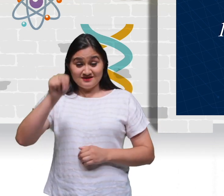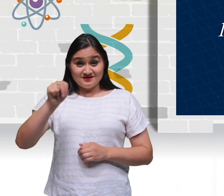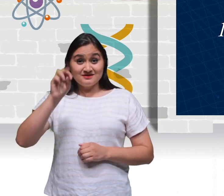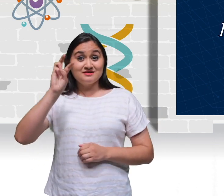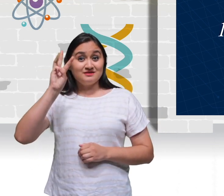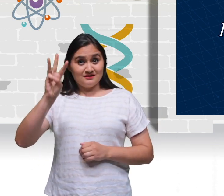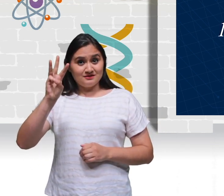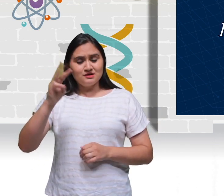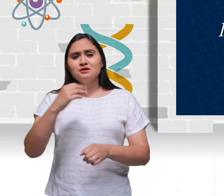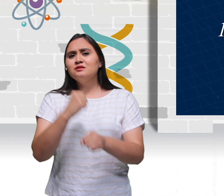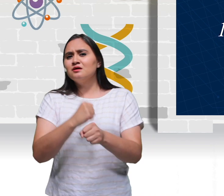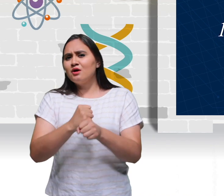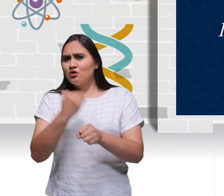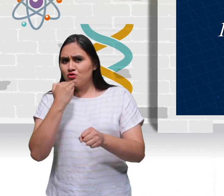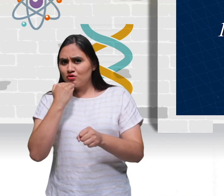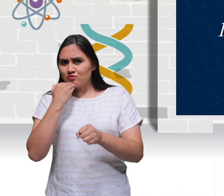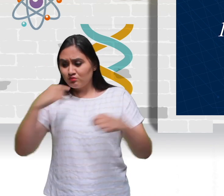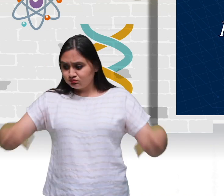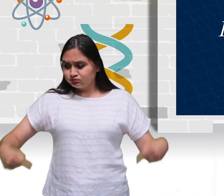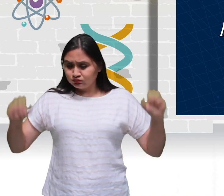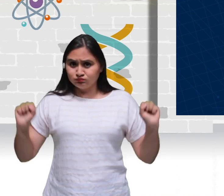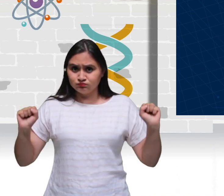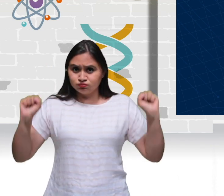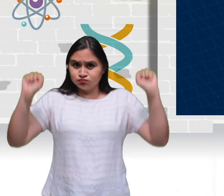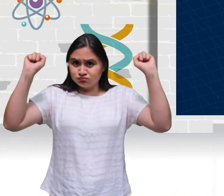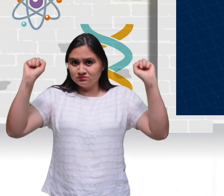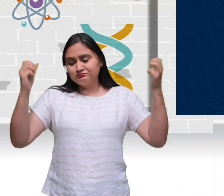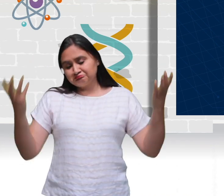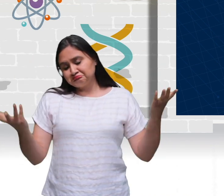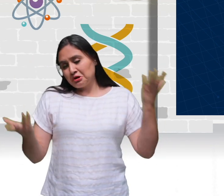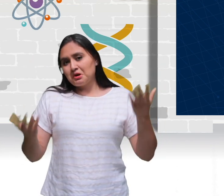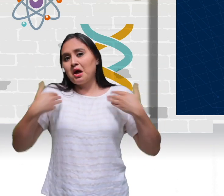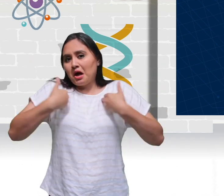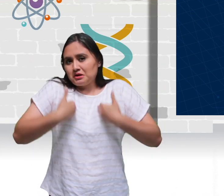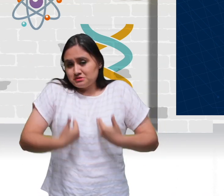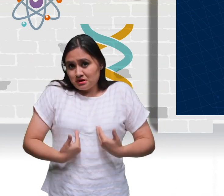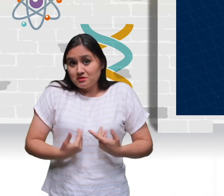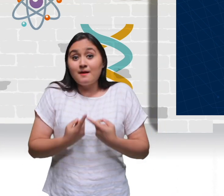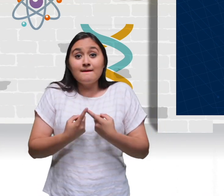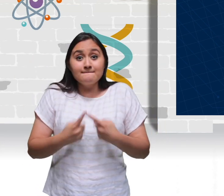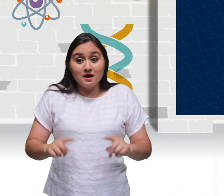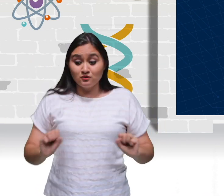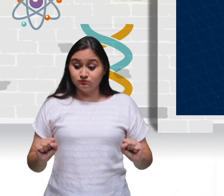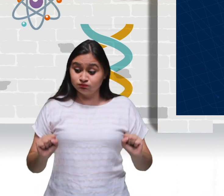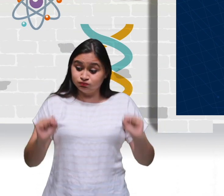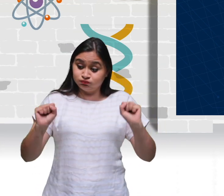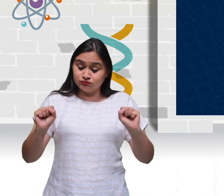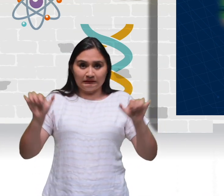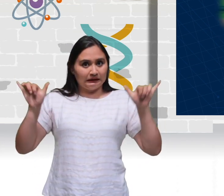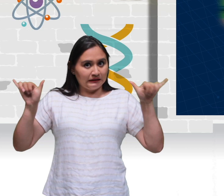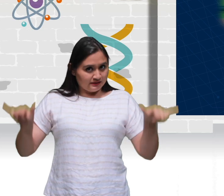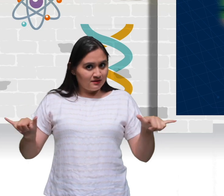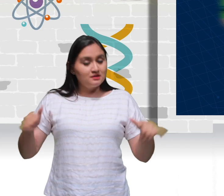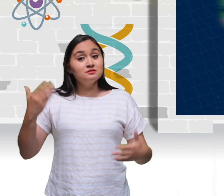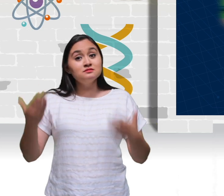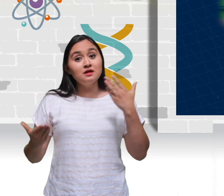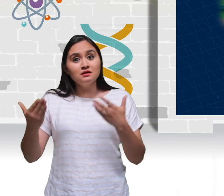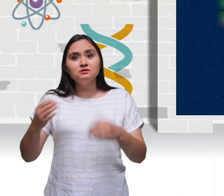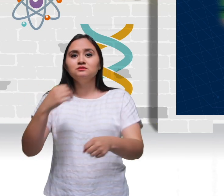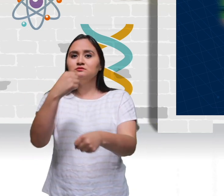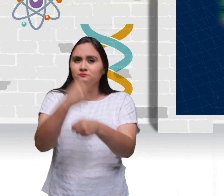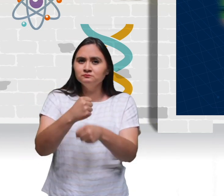newtons, no hace trabajo sobre las pesas. Se puede cansar de hacerlo, pero si las pesas no se mueven,